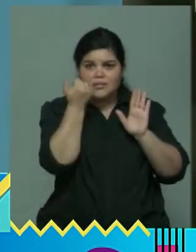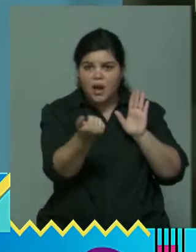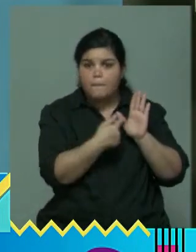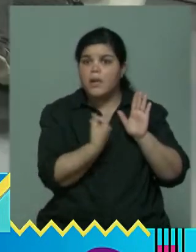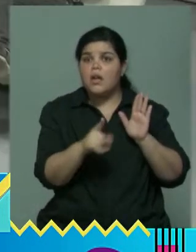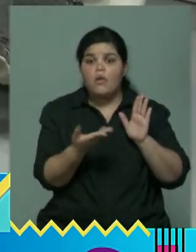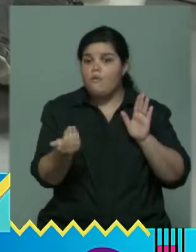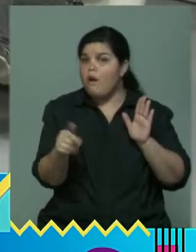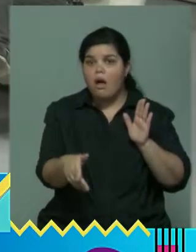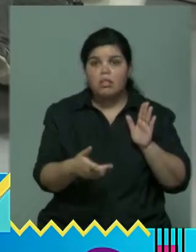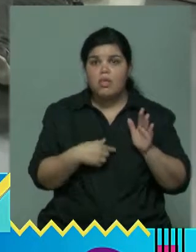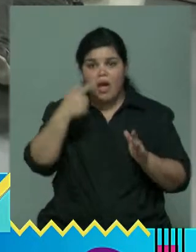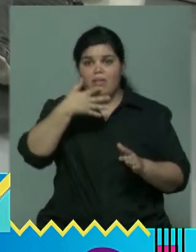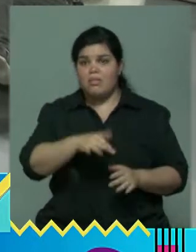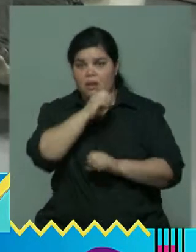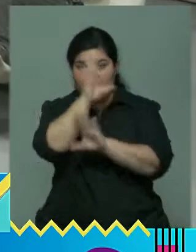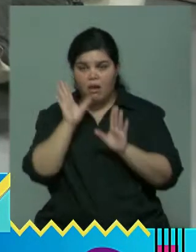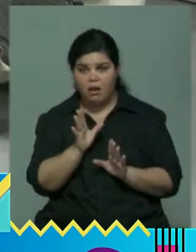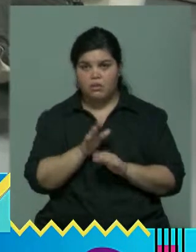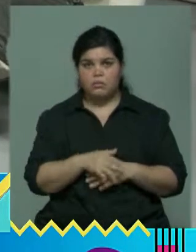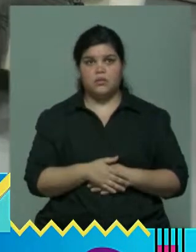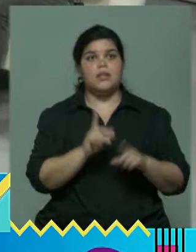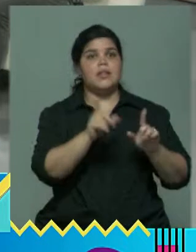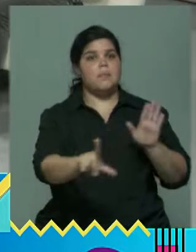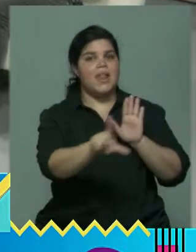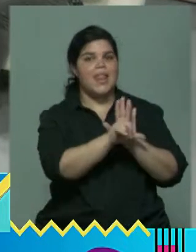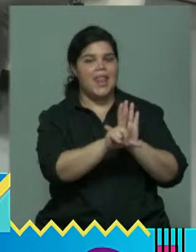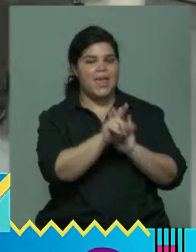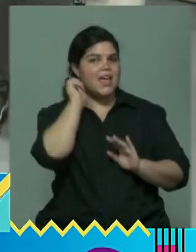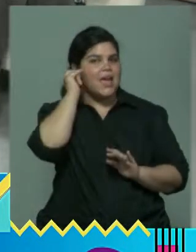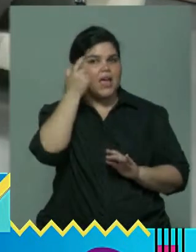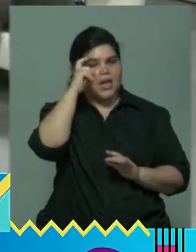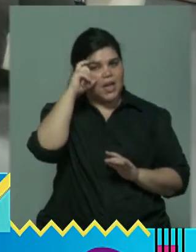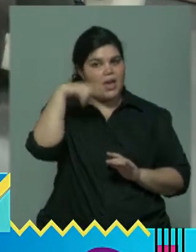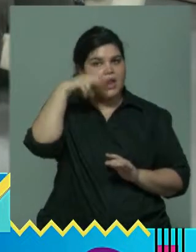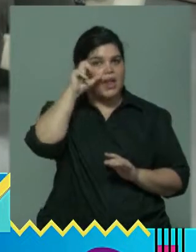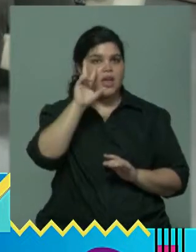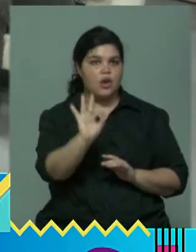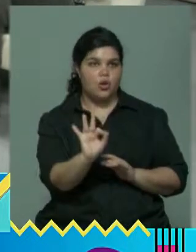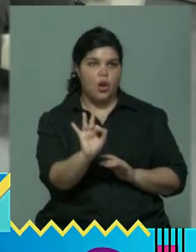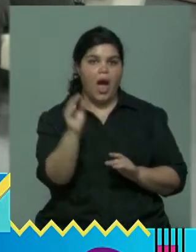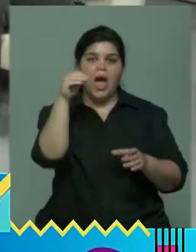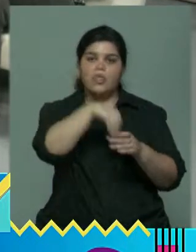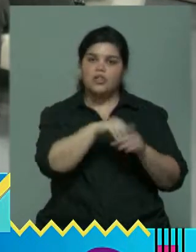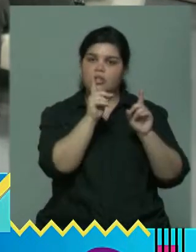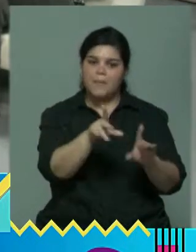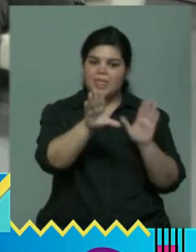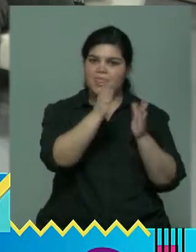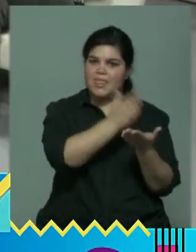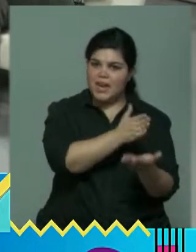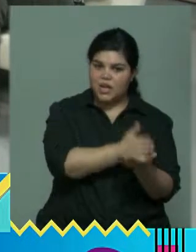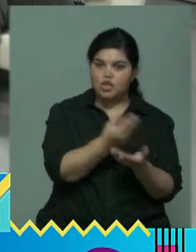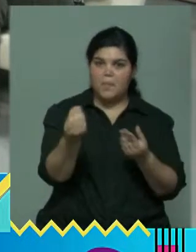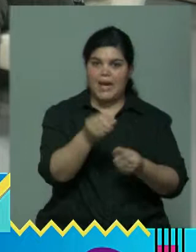ley de identidad de género justamente es tan genial que incluye la posibilidad, el derecho de que niños y